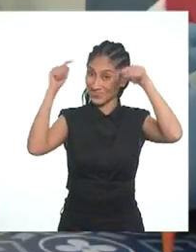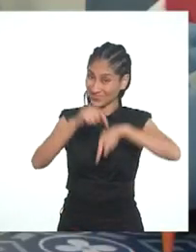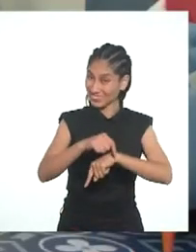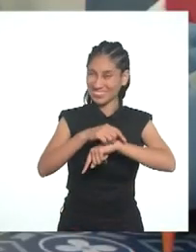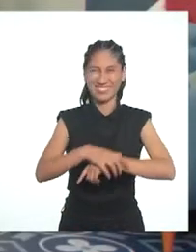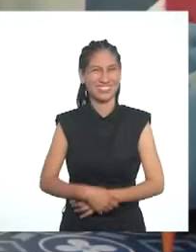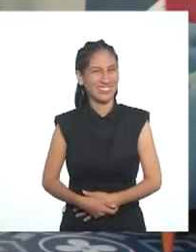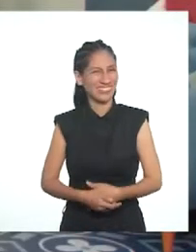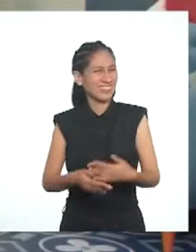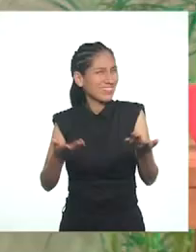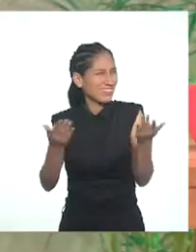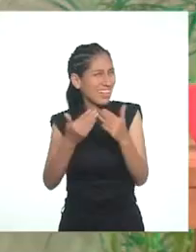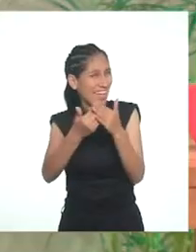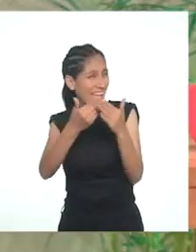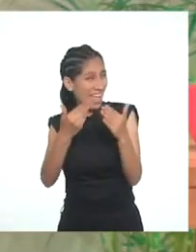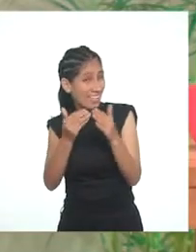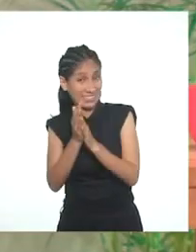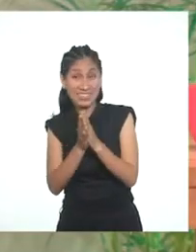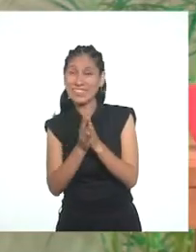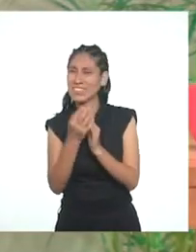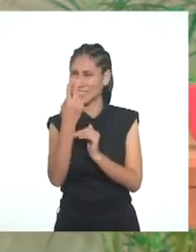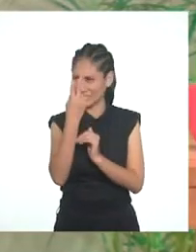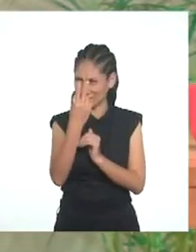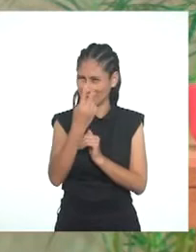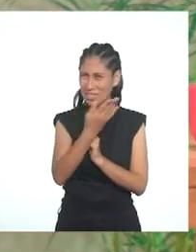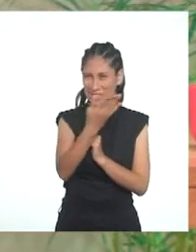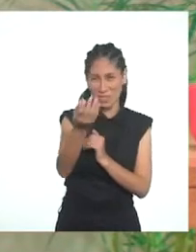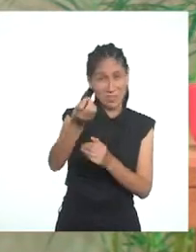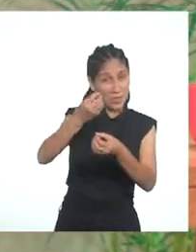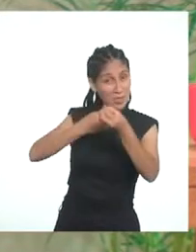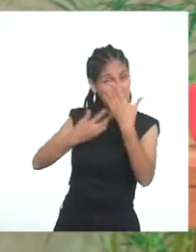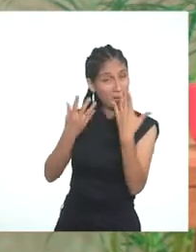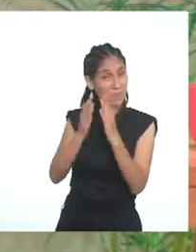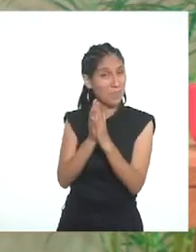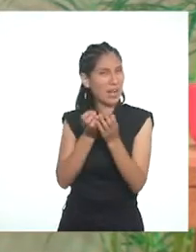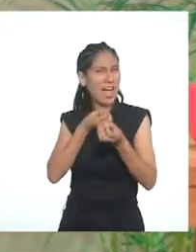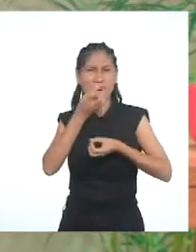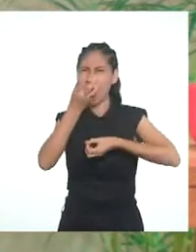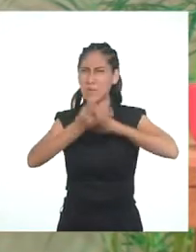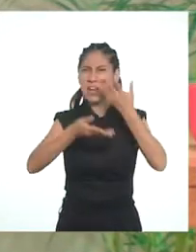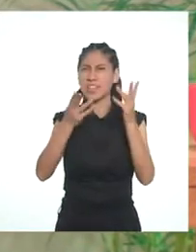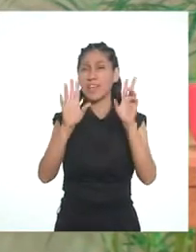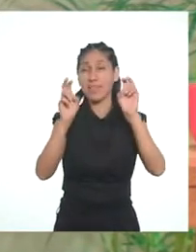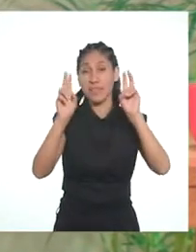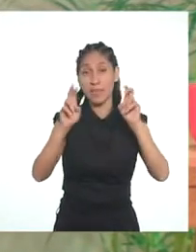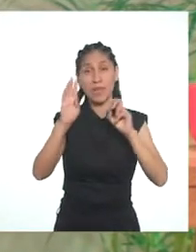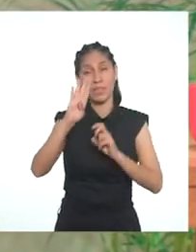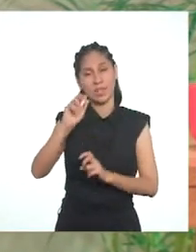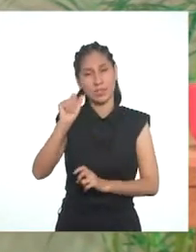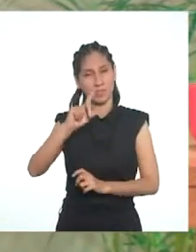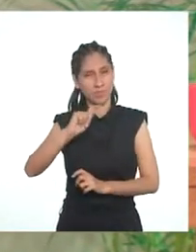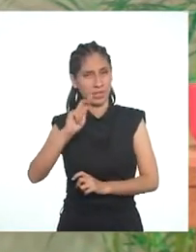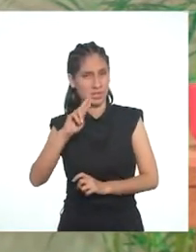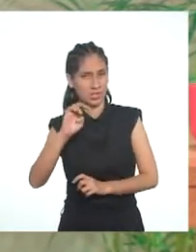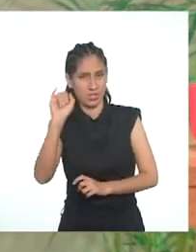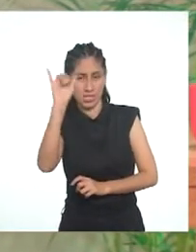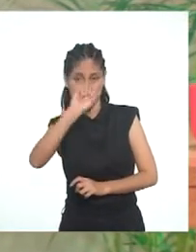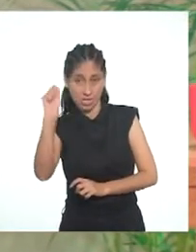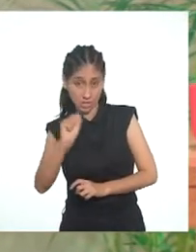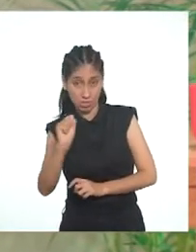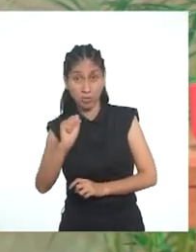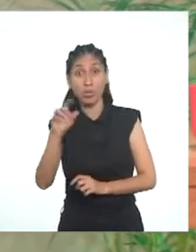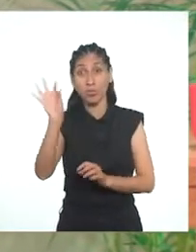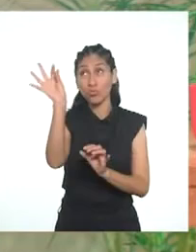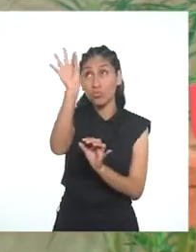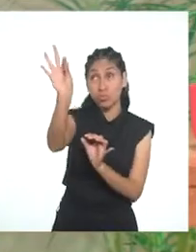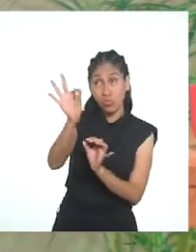Ya estamos de vuelta. Antes de irnos a la pausa, ustedes me ofrecieron hablar de las bacterias que no son patógenas, es decir, que